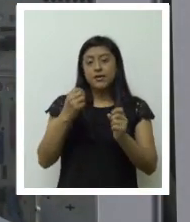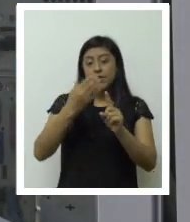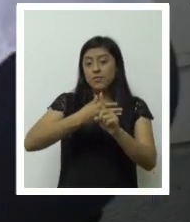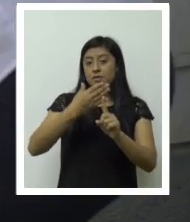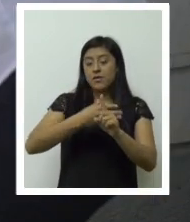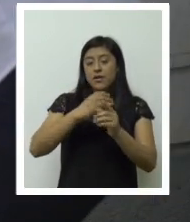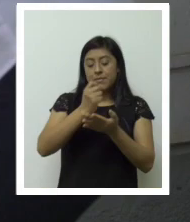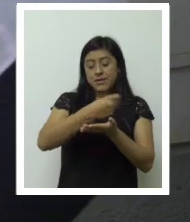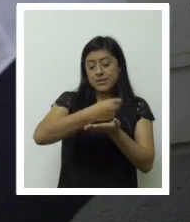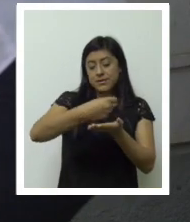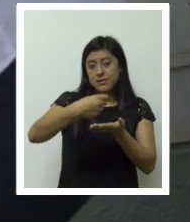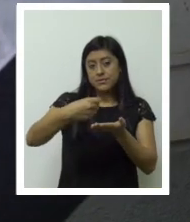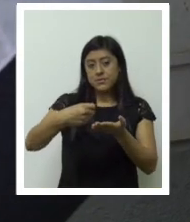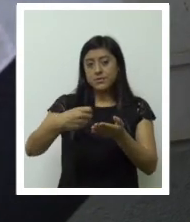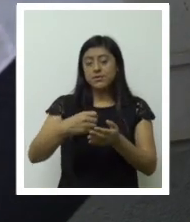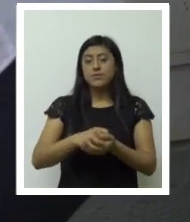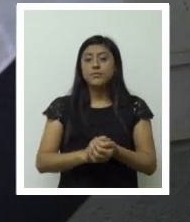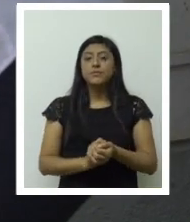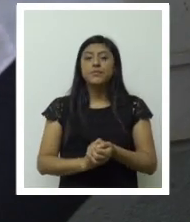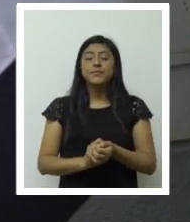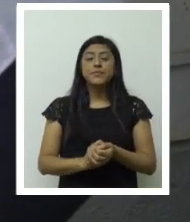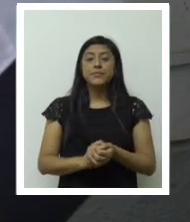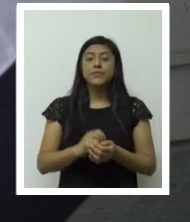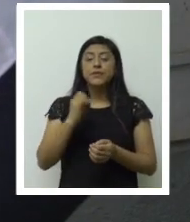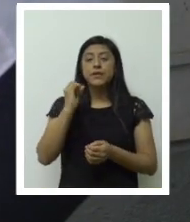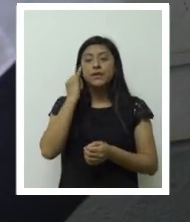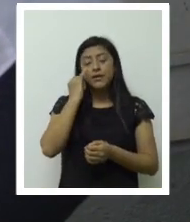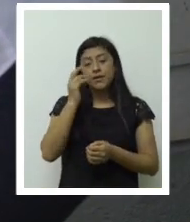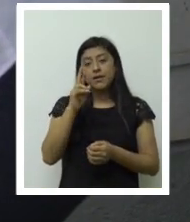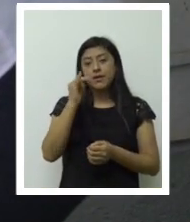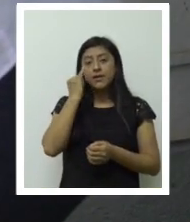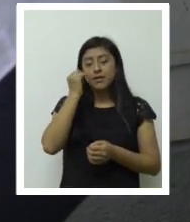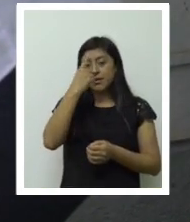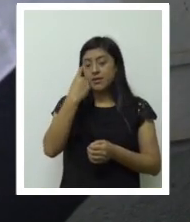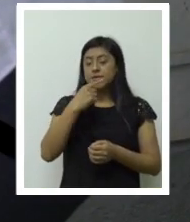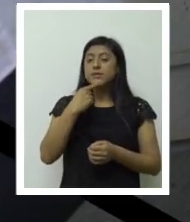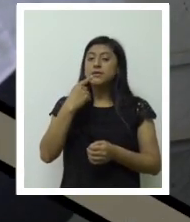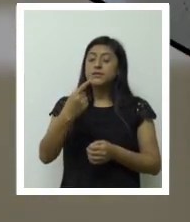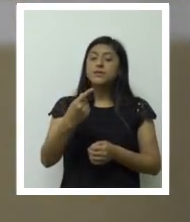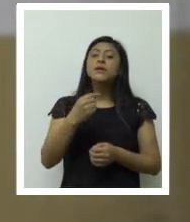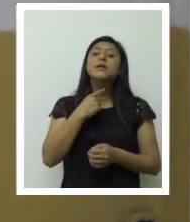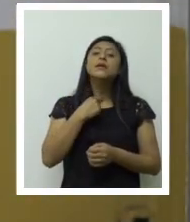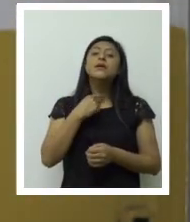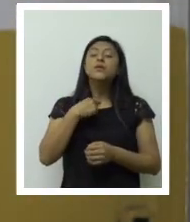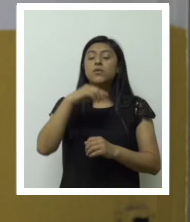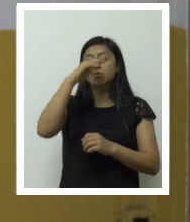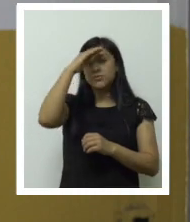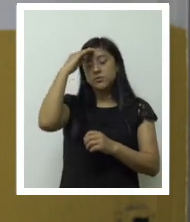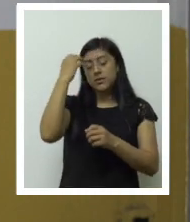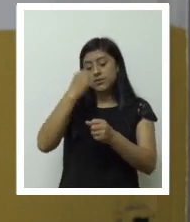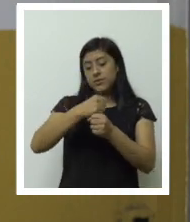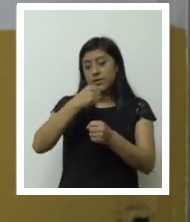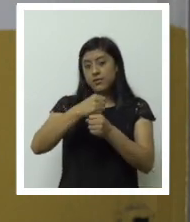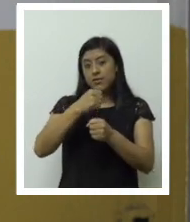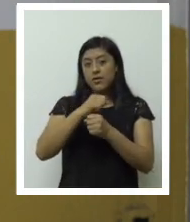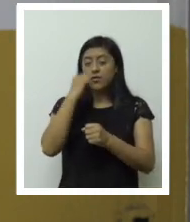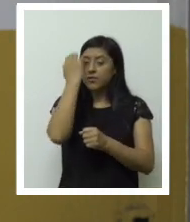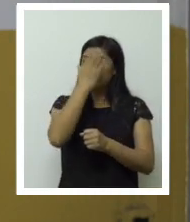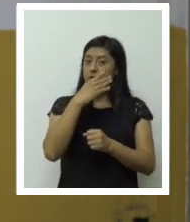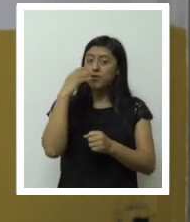de beneficio y ahora son menos los problemas registrales en aquel municipio. Pues a mí el trabajo me